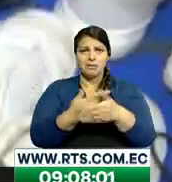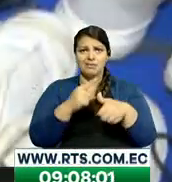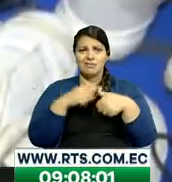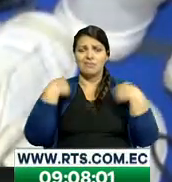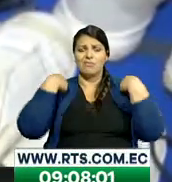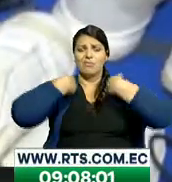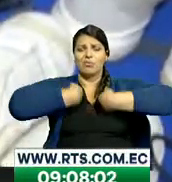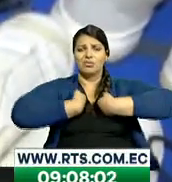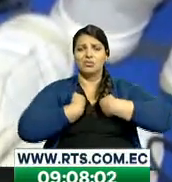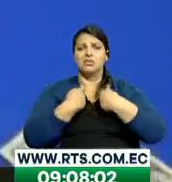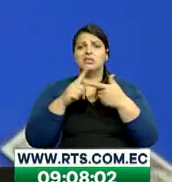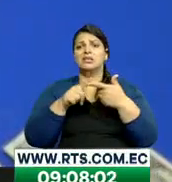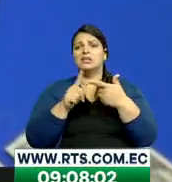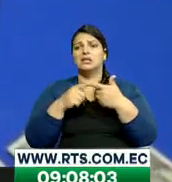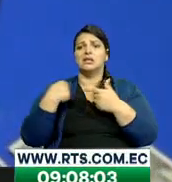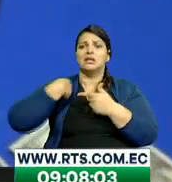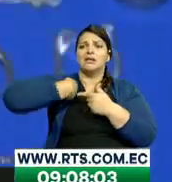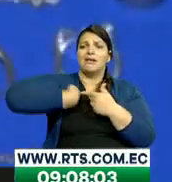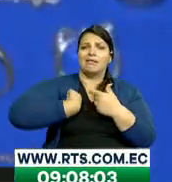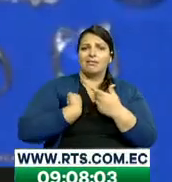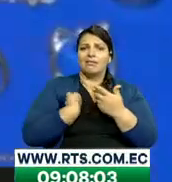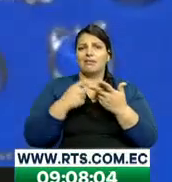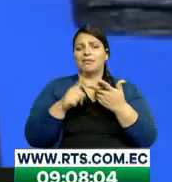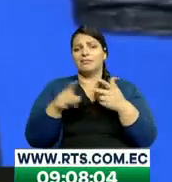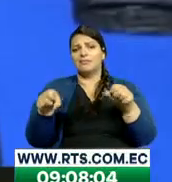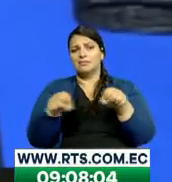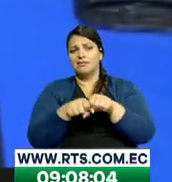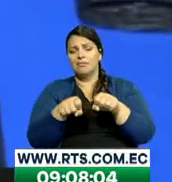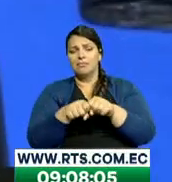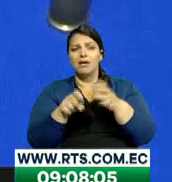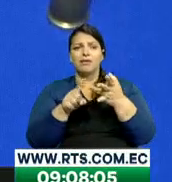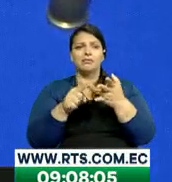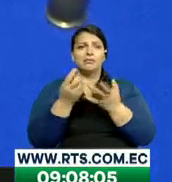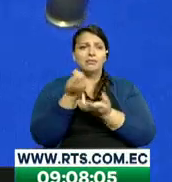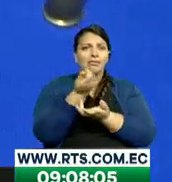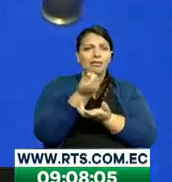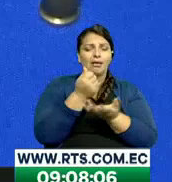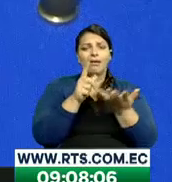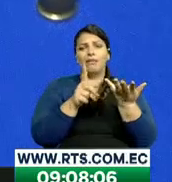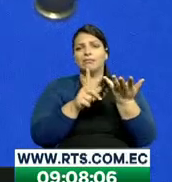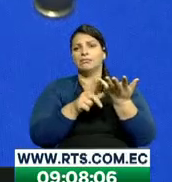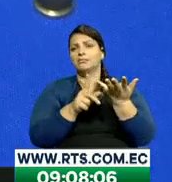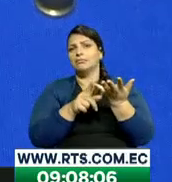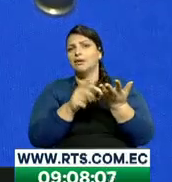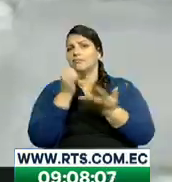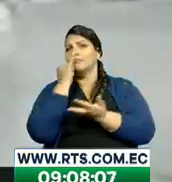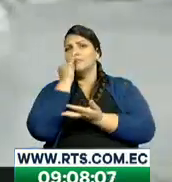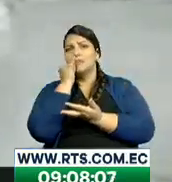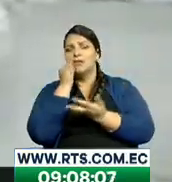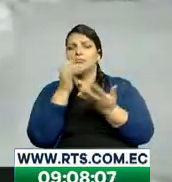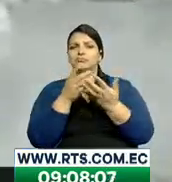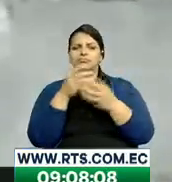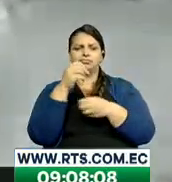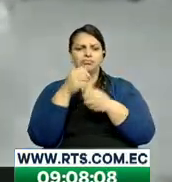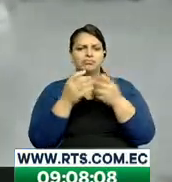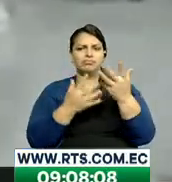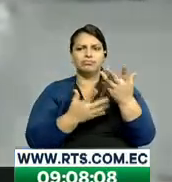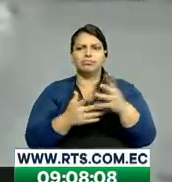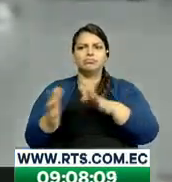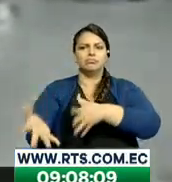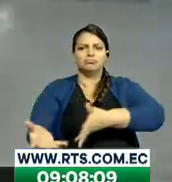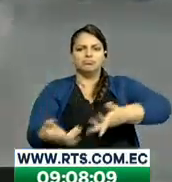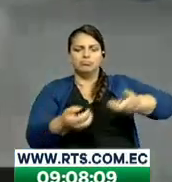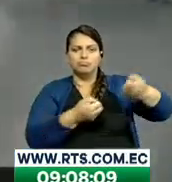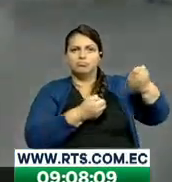carteras, zapatos, dinero en efectivo, joyas, celulares y un arma con municiones que utilizaban para